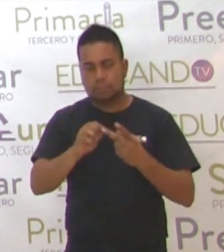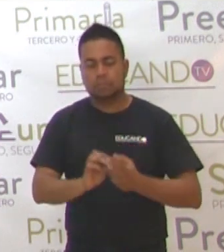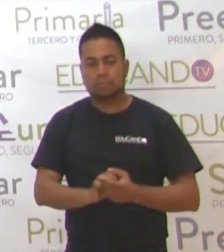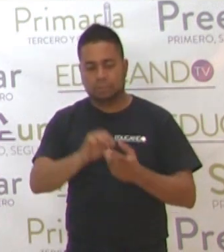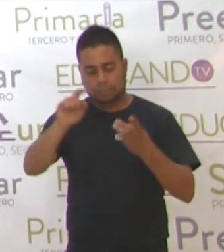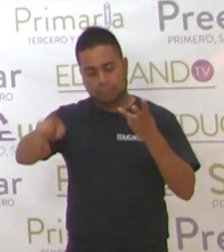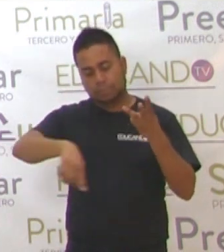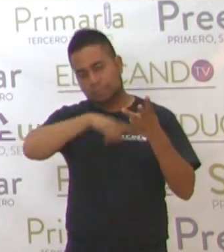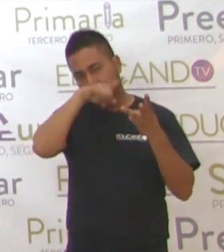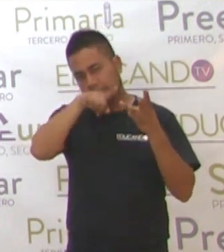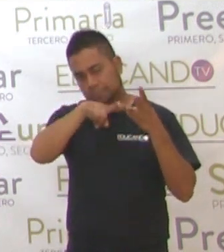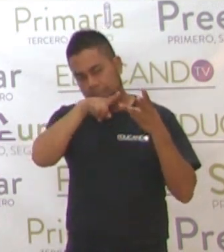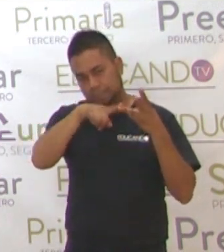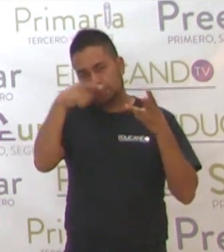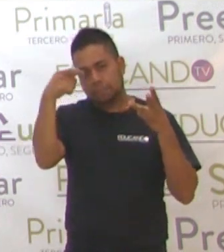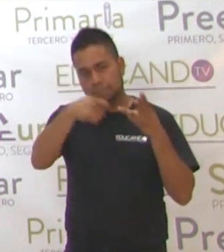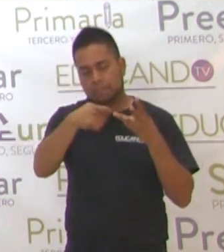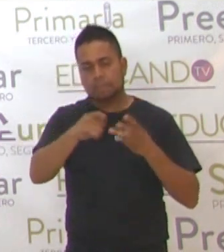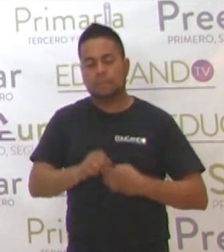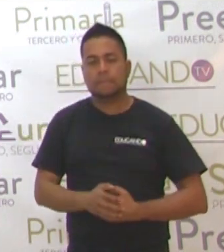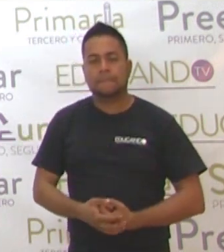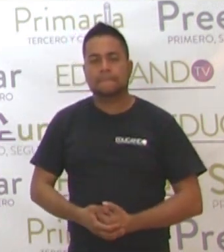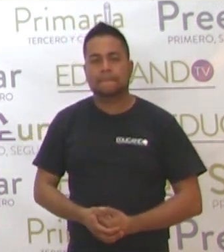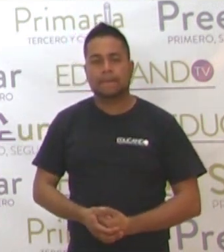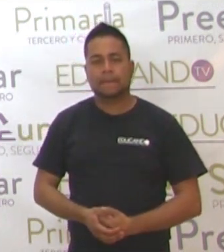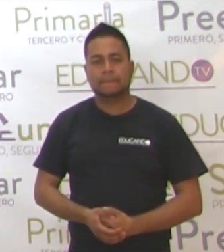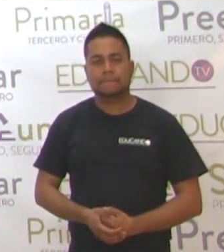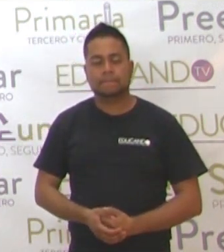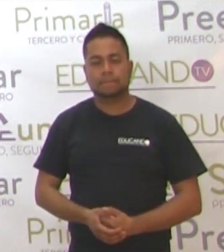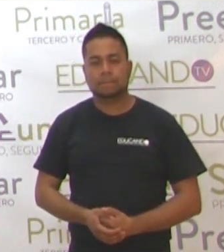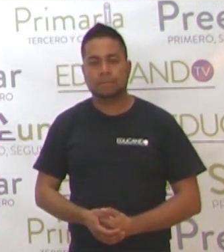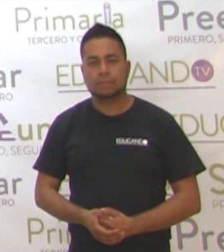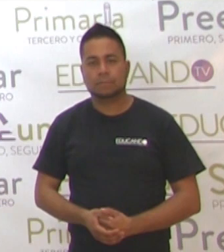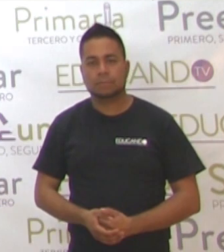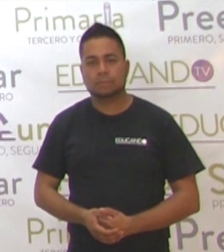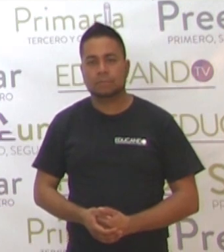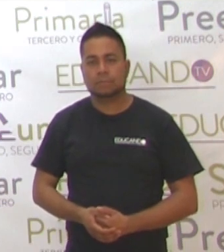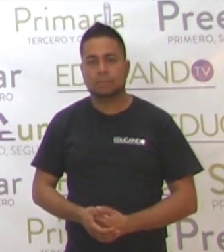y la tercera hacemos la referencia en